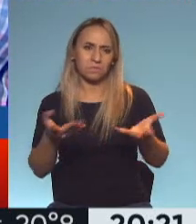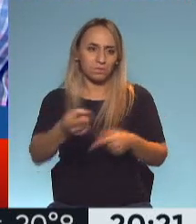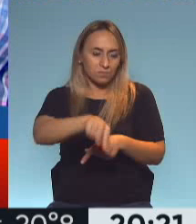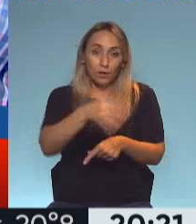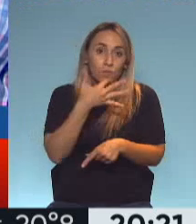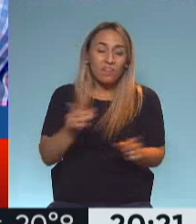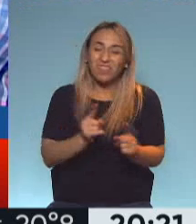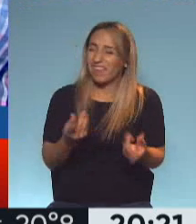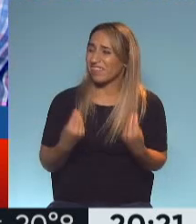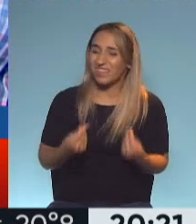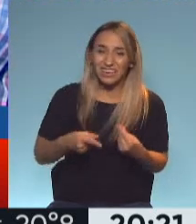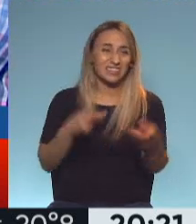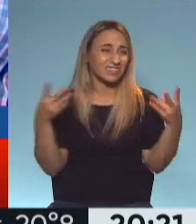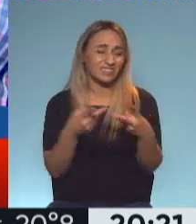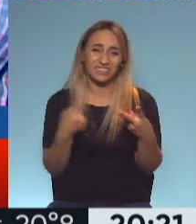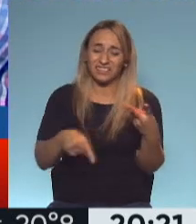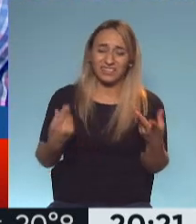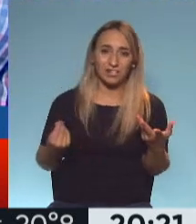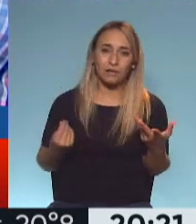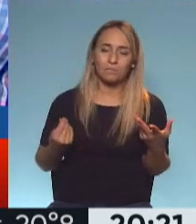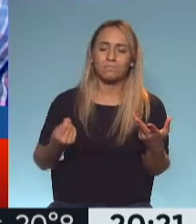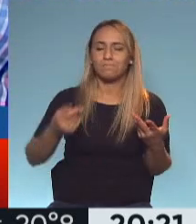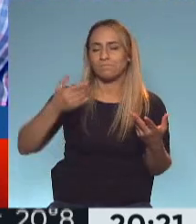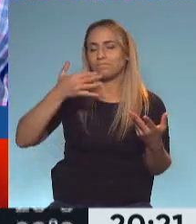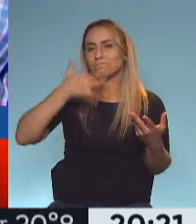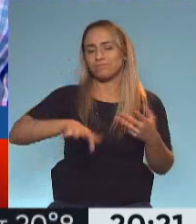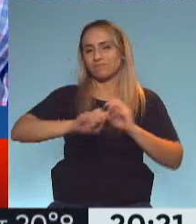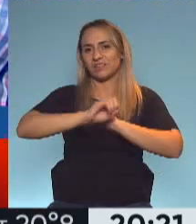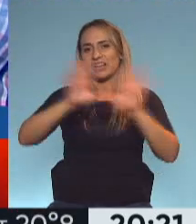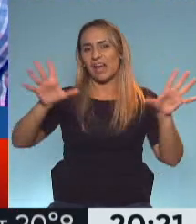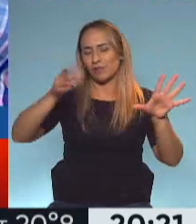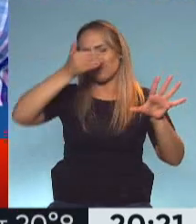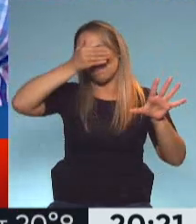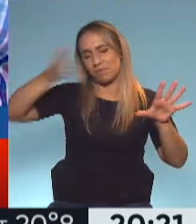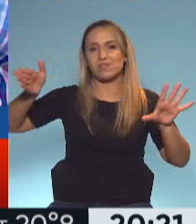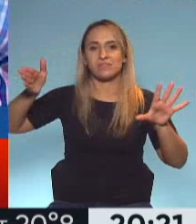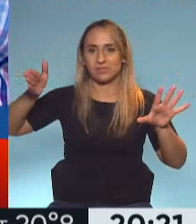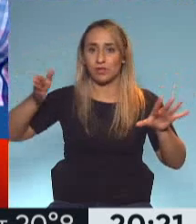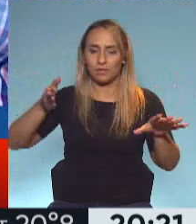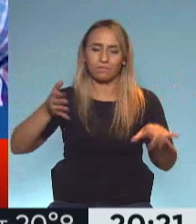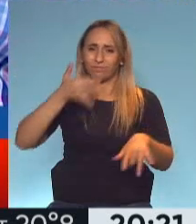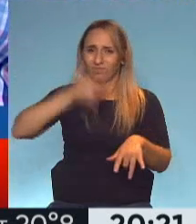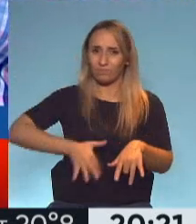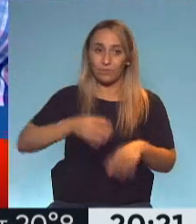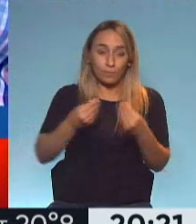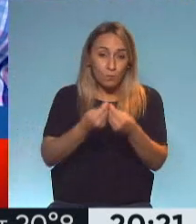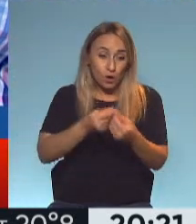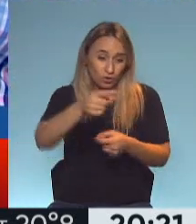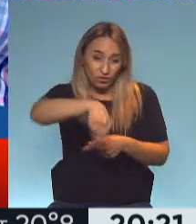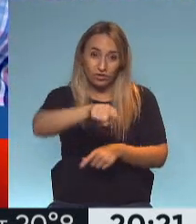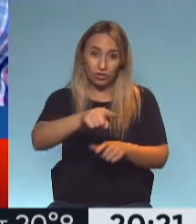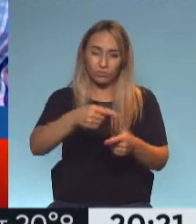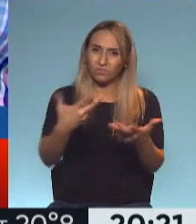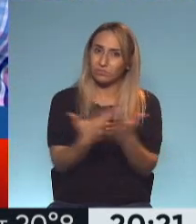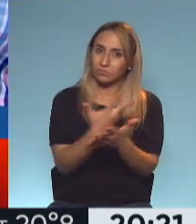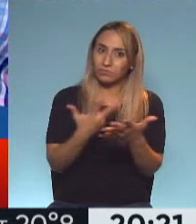estaba jugando. Pero además de eso, ahora sabemos también que muchos fueron torturados. Digo, que muchos sufrieron la tortura, ¿no? Allí